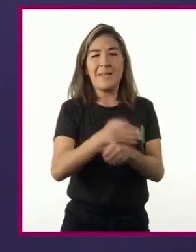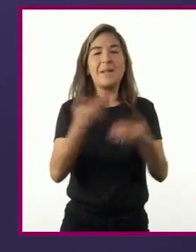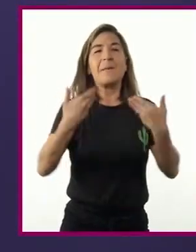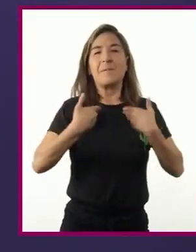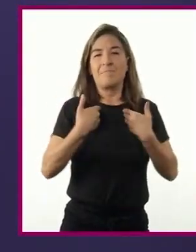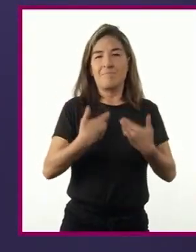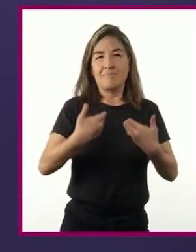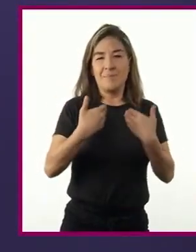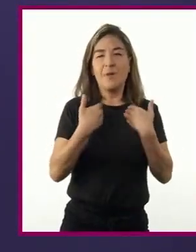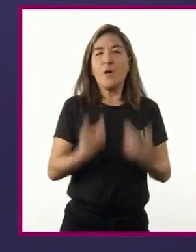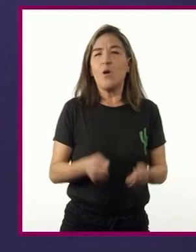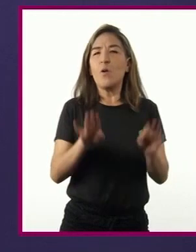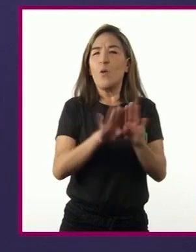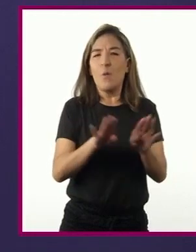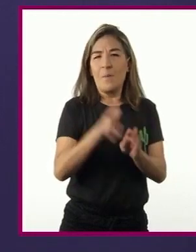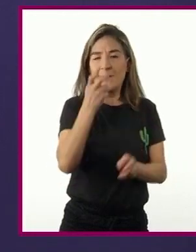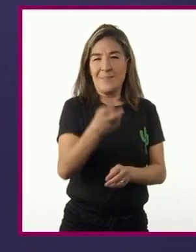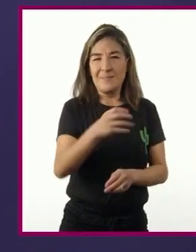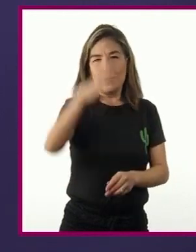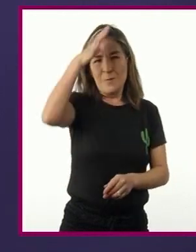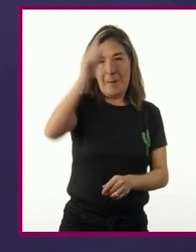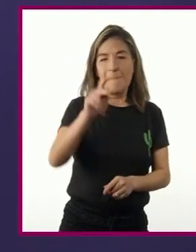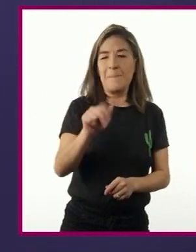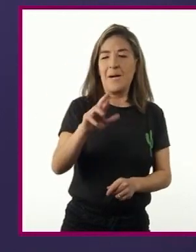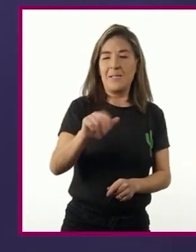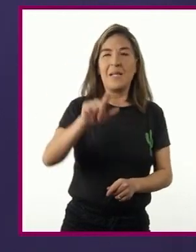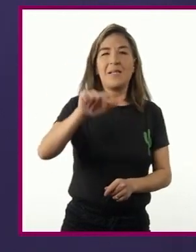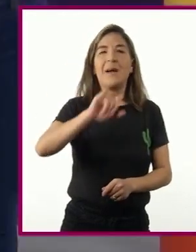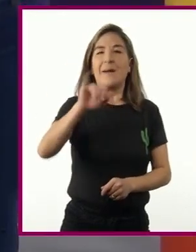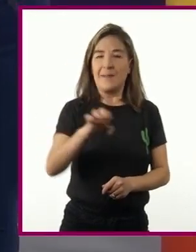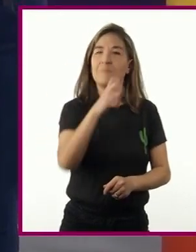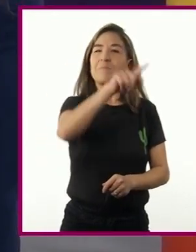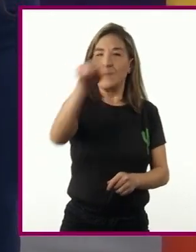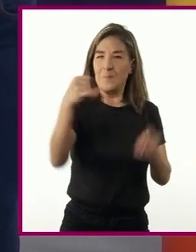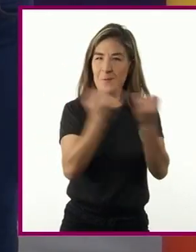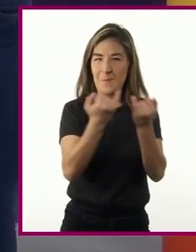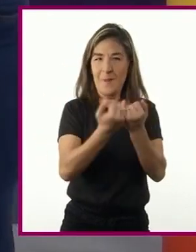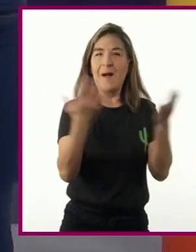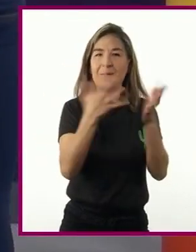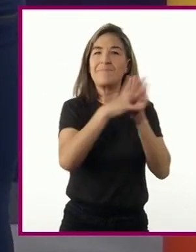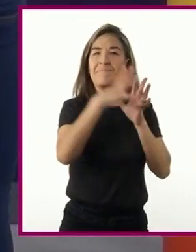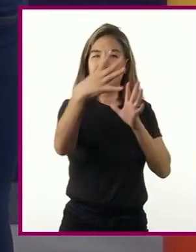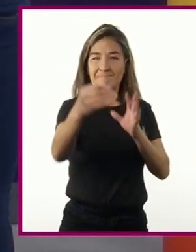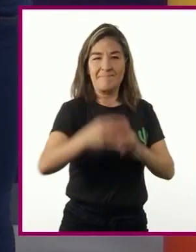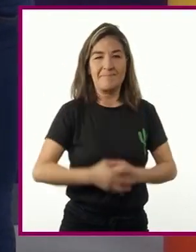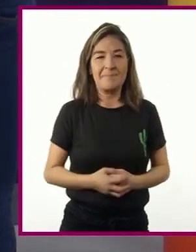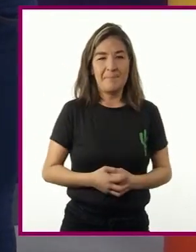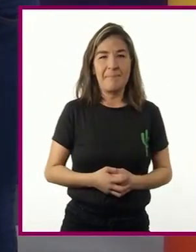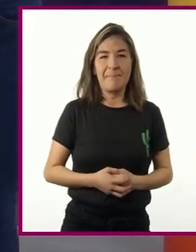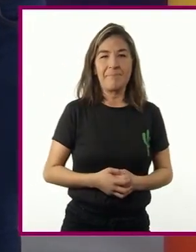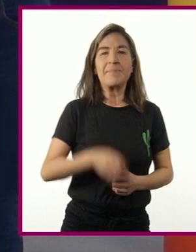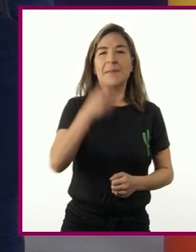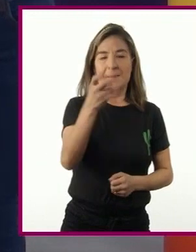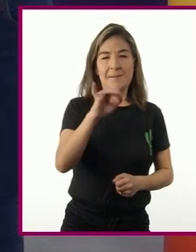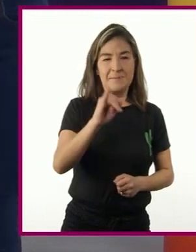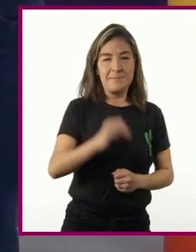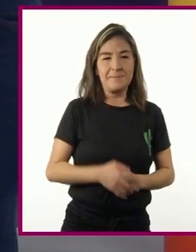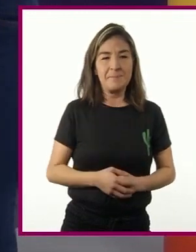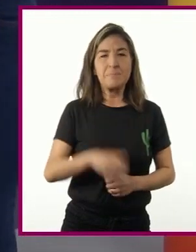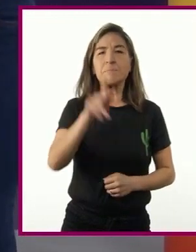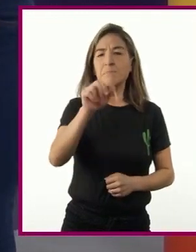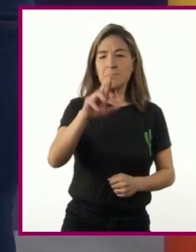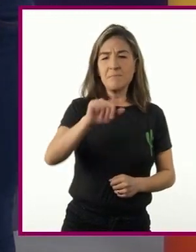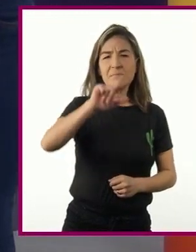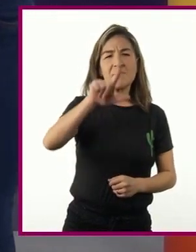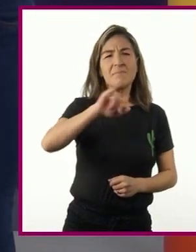concepto de paralaje, ayúdenos realizándolo desde sus hogares. Muy bien, Leslie. El paralaje es un cambio